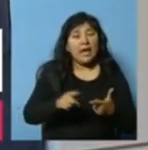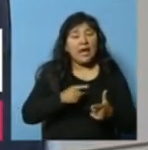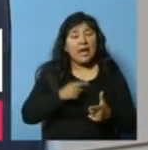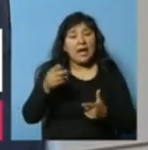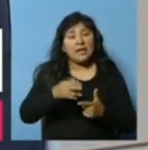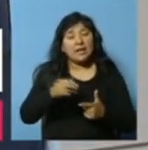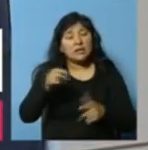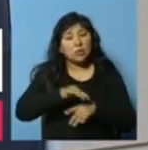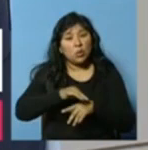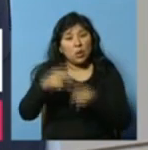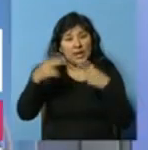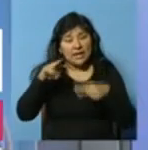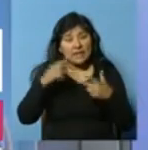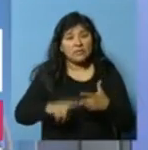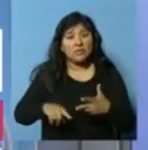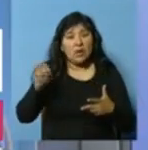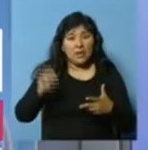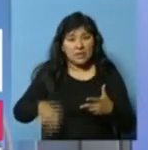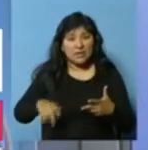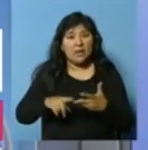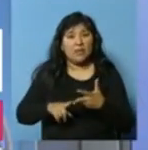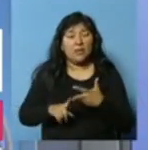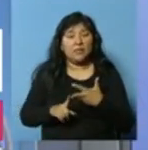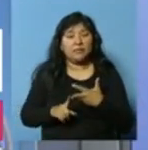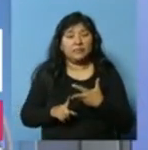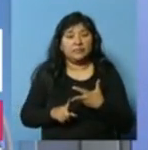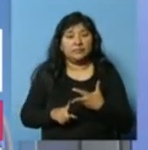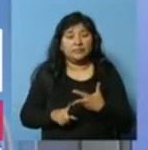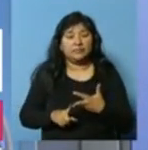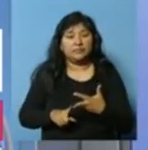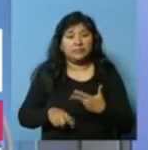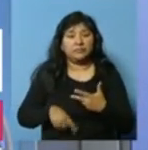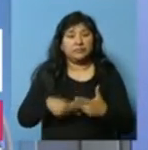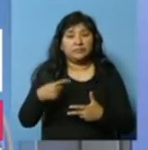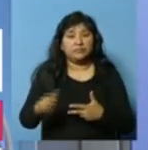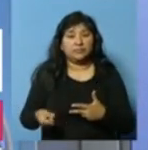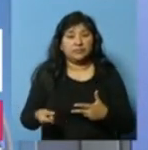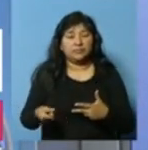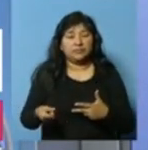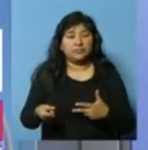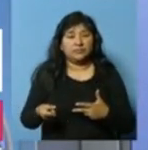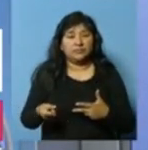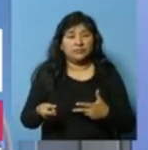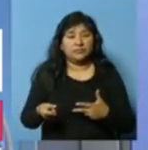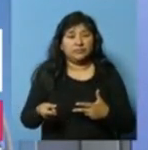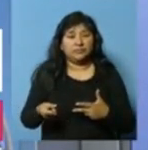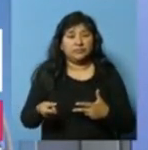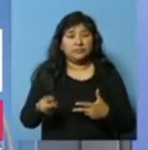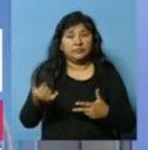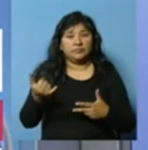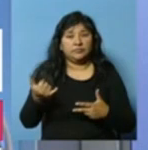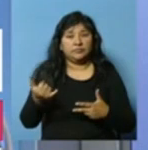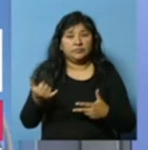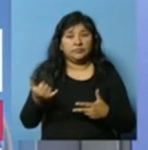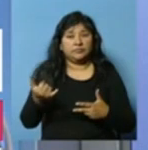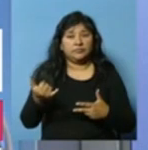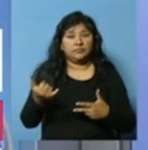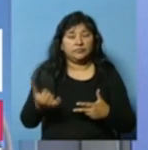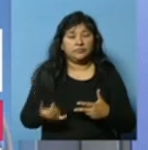empezado el bachillerato esté orientado en